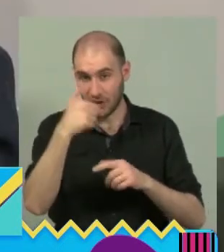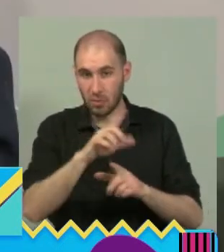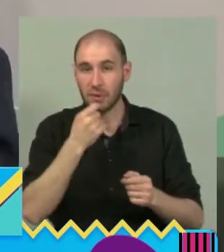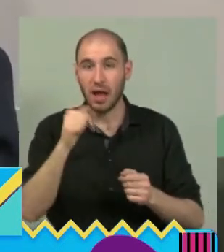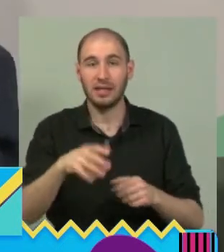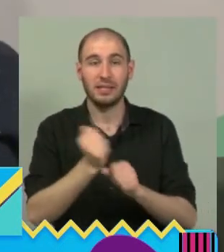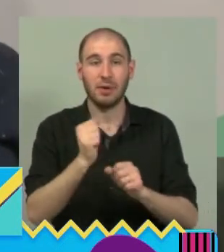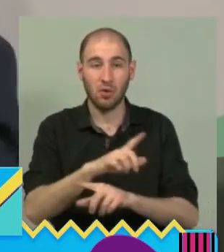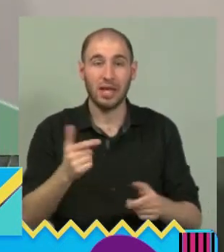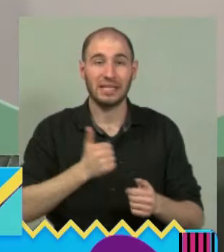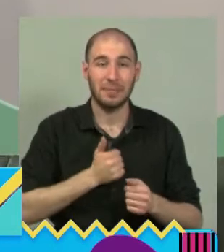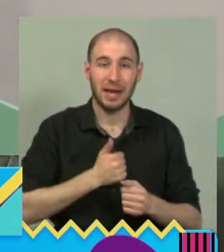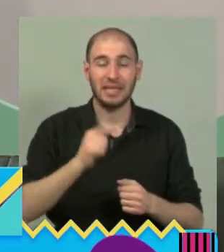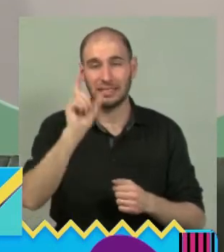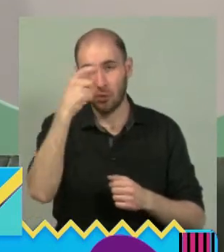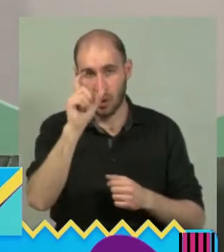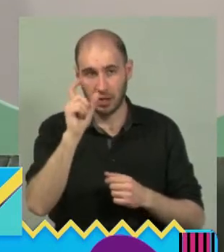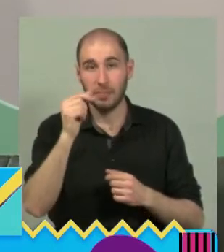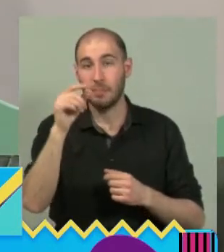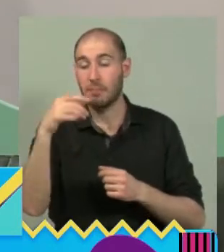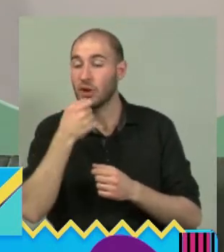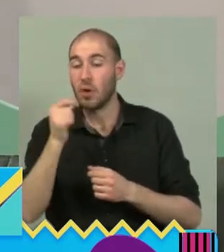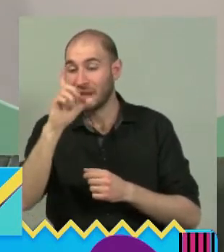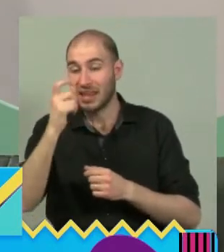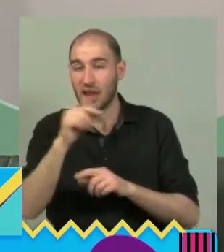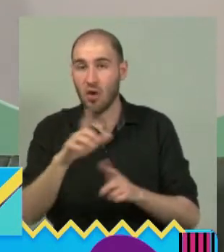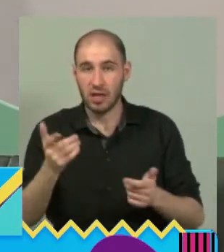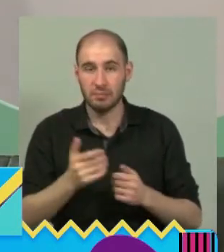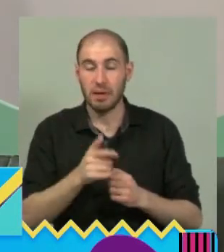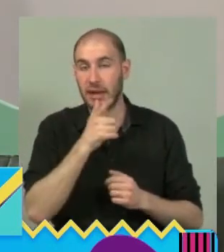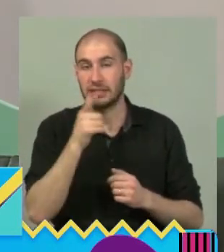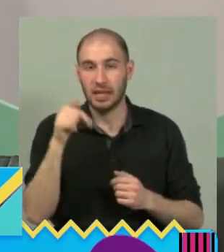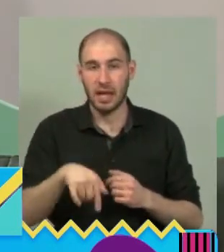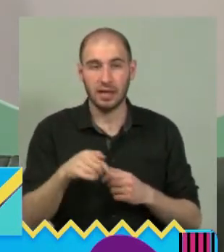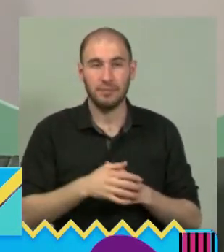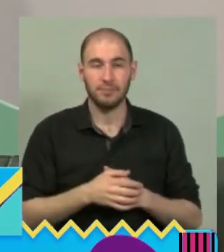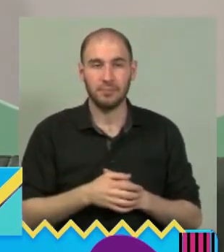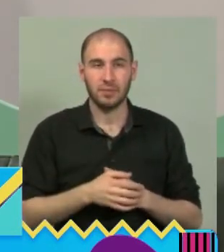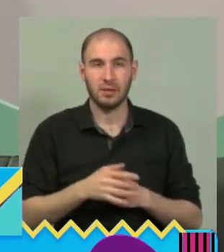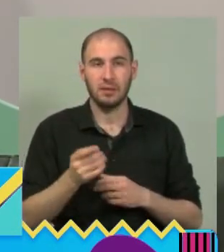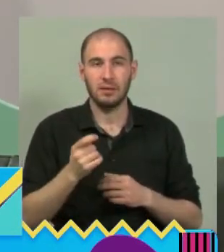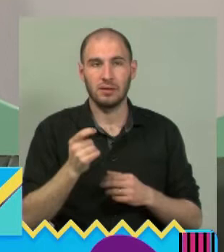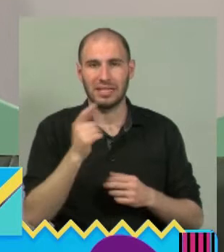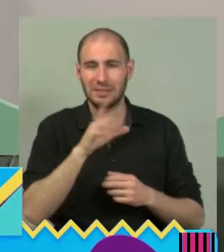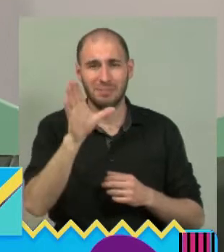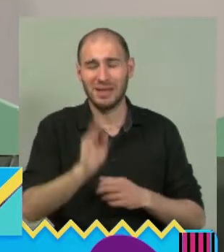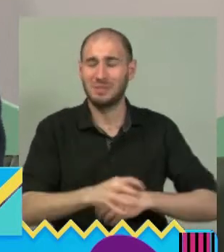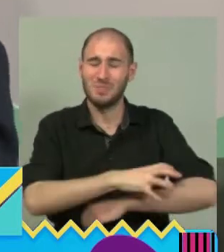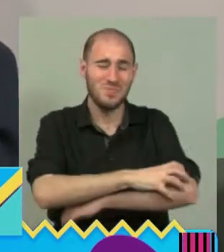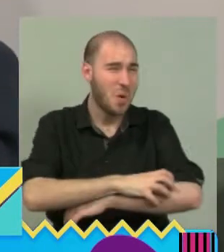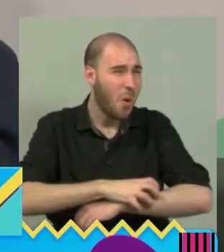problemas de desocupación en Catamarca y San Juan, sin la minería, yo creo que serían, no te digo Ruanda, pero cerca